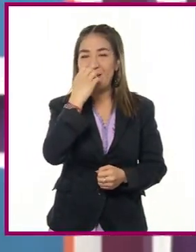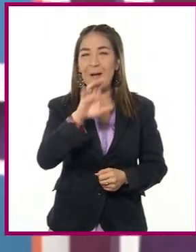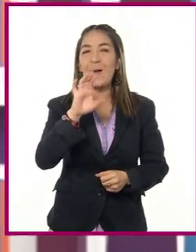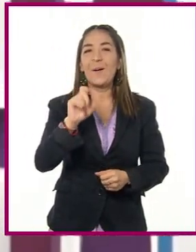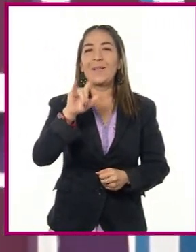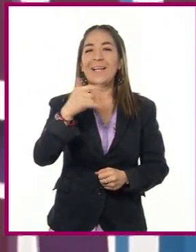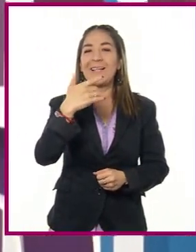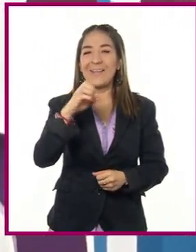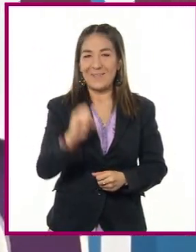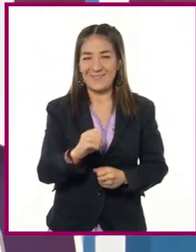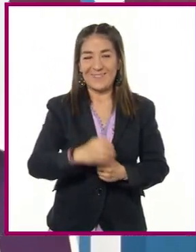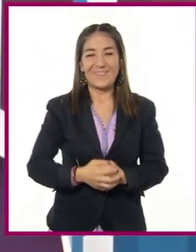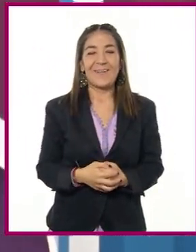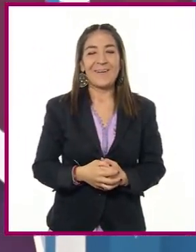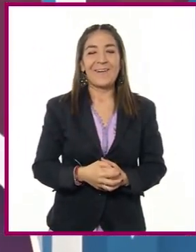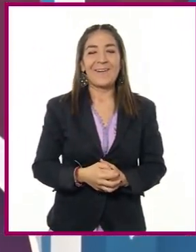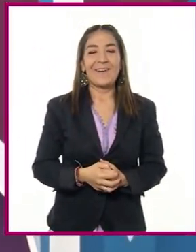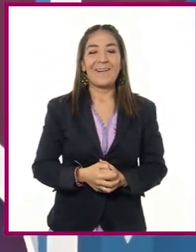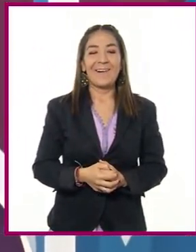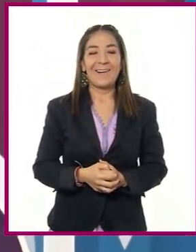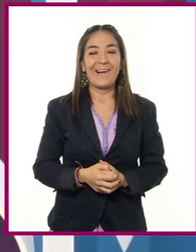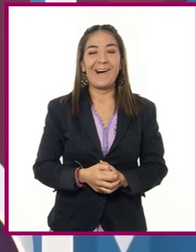así: